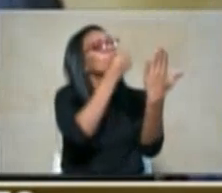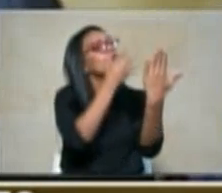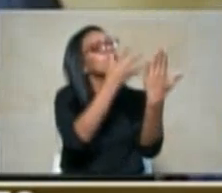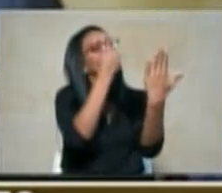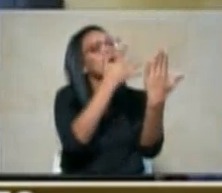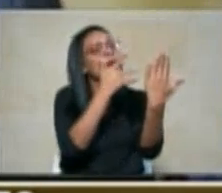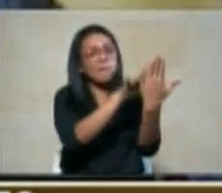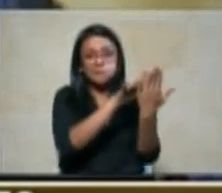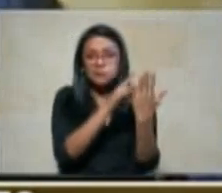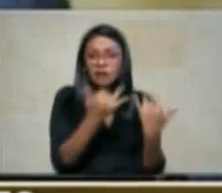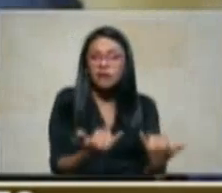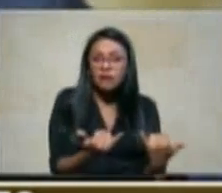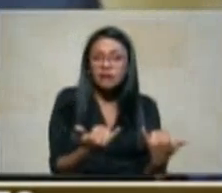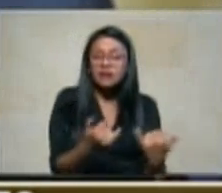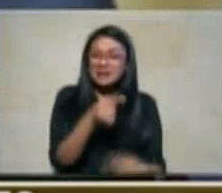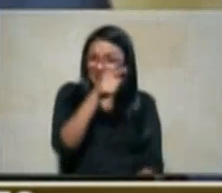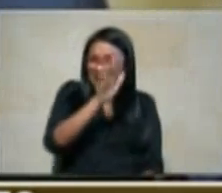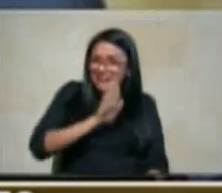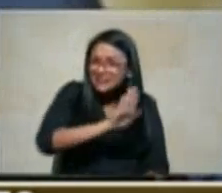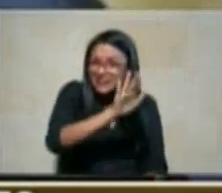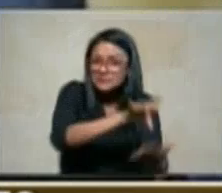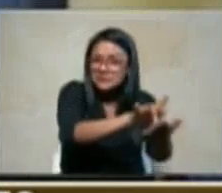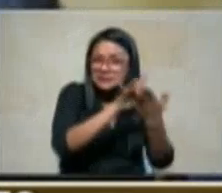una pregunta. ¿Por qué se acabó